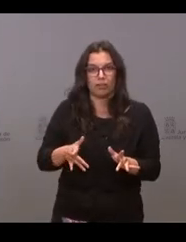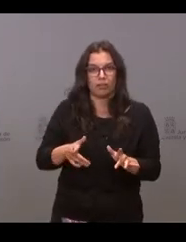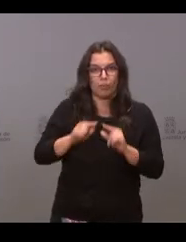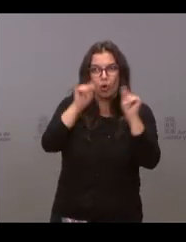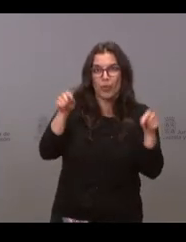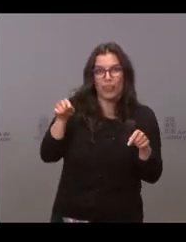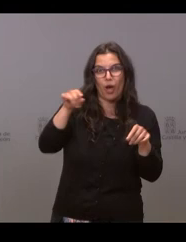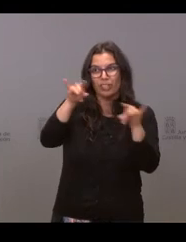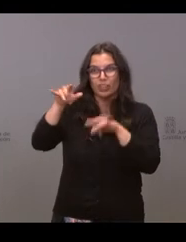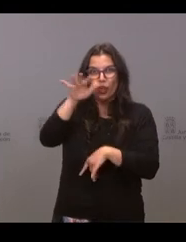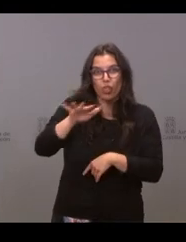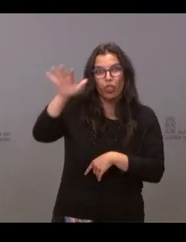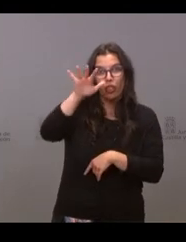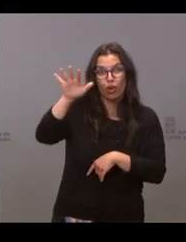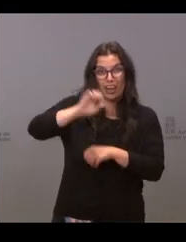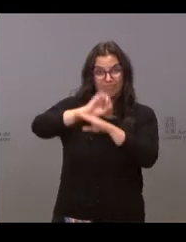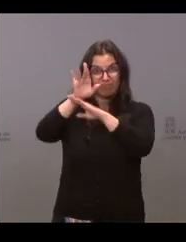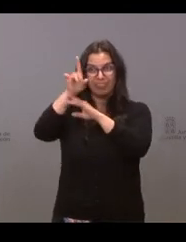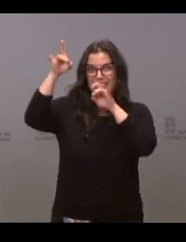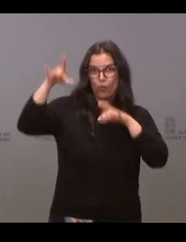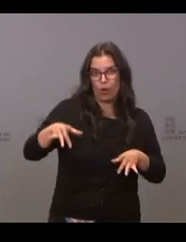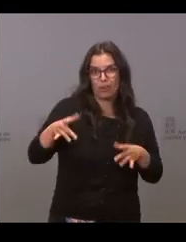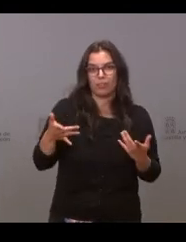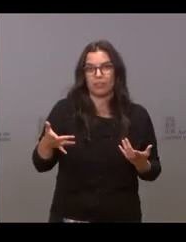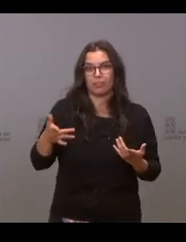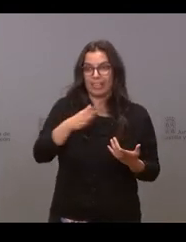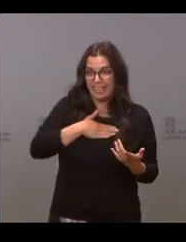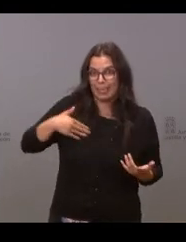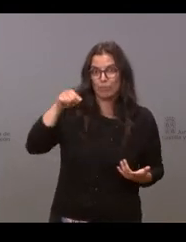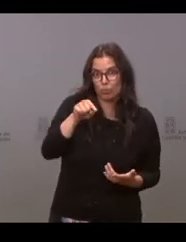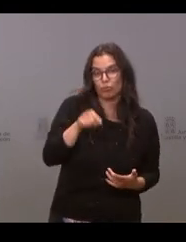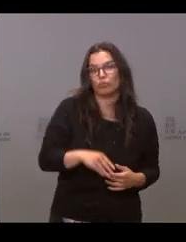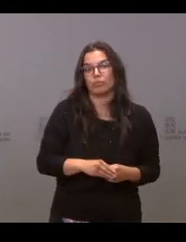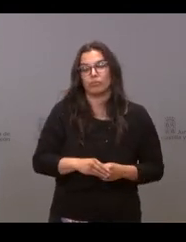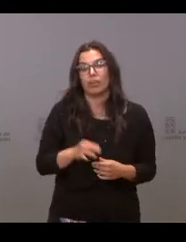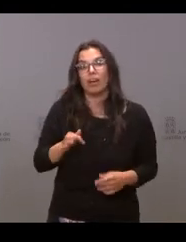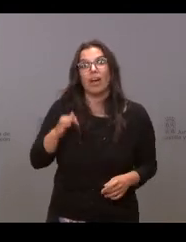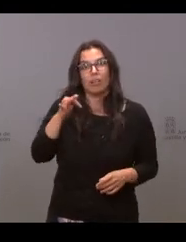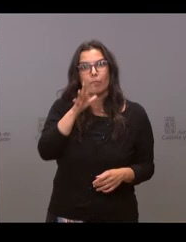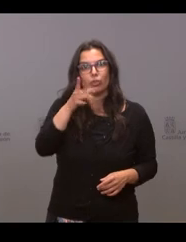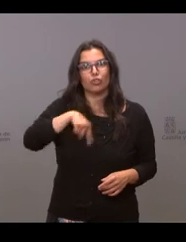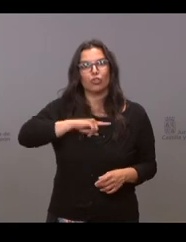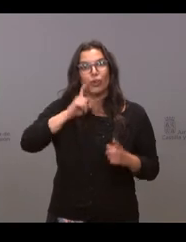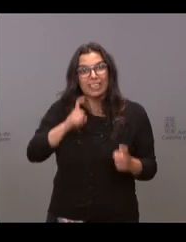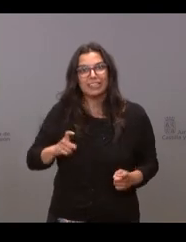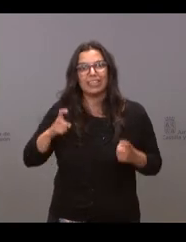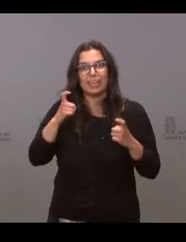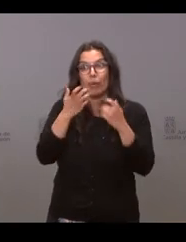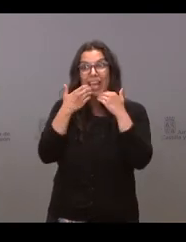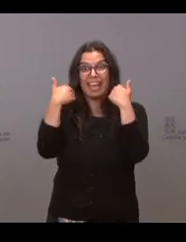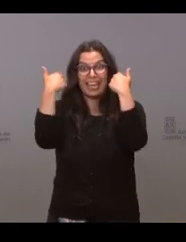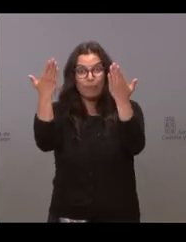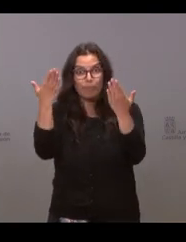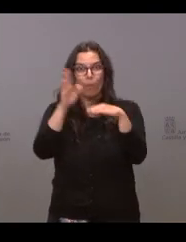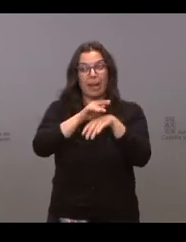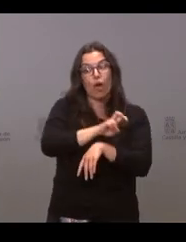territorios de esos de esos países y aquí lo que es lo que pretendemos además con eso intentamos de esa manera como un ejemplo para otras